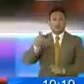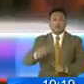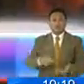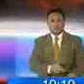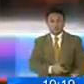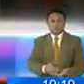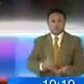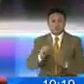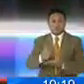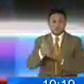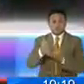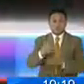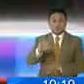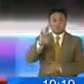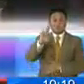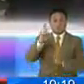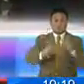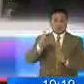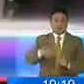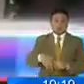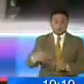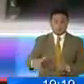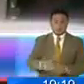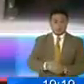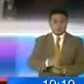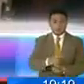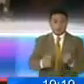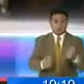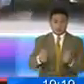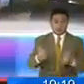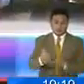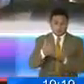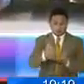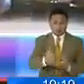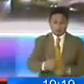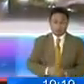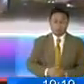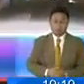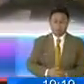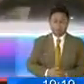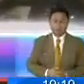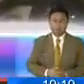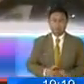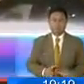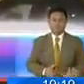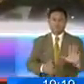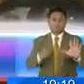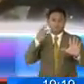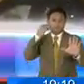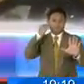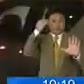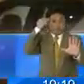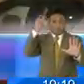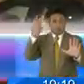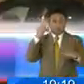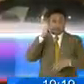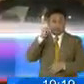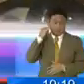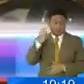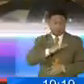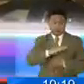bomberos que logró socorrer a 7 personas que se transportaban en los vehículos. Las cuales son 5 adultos, 2 niños,